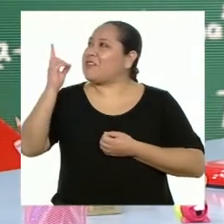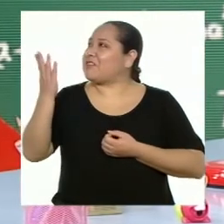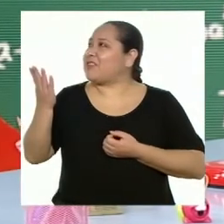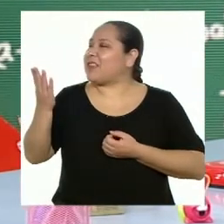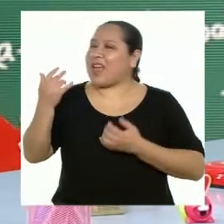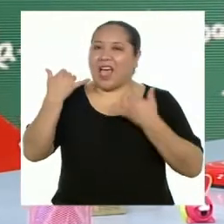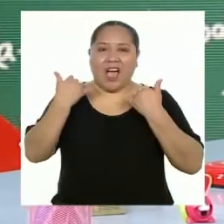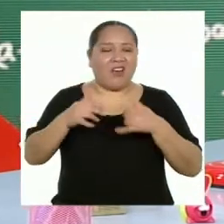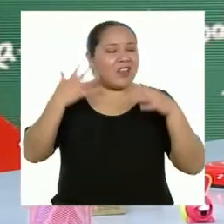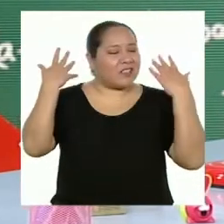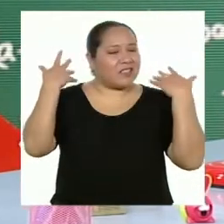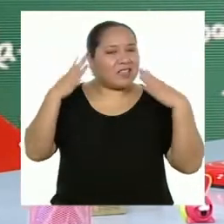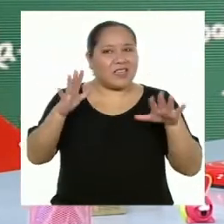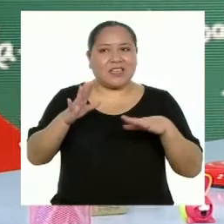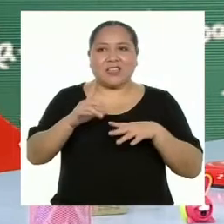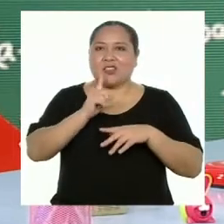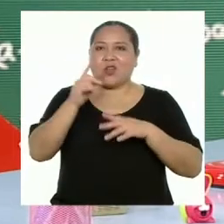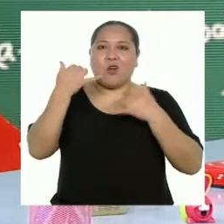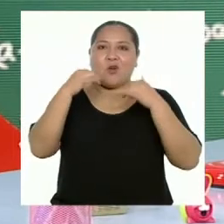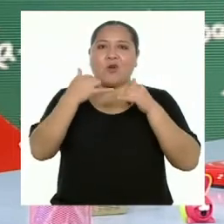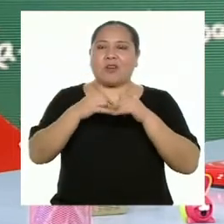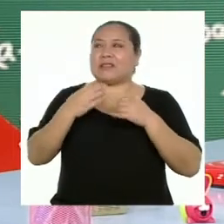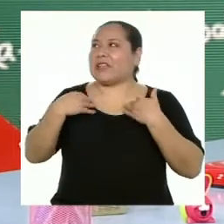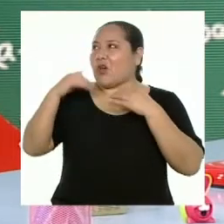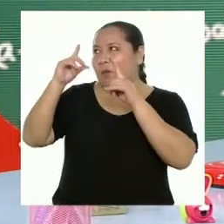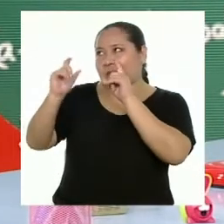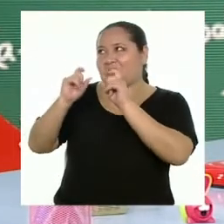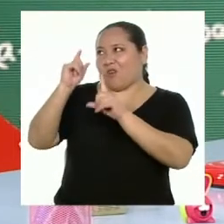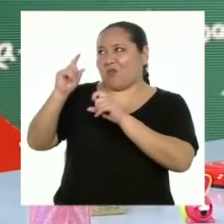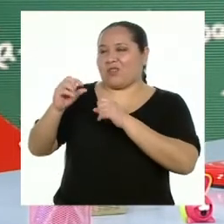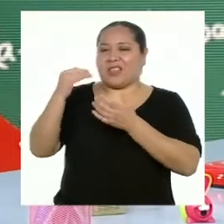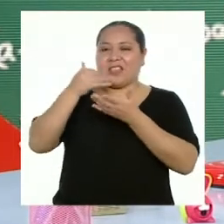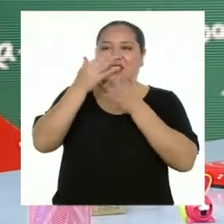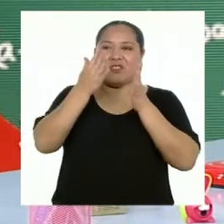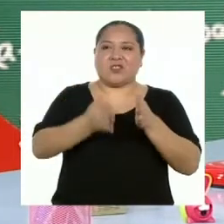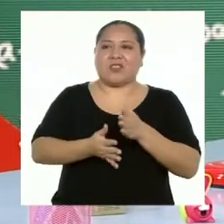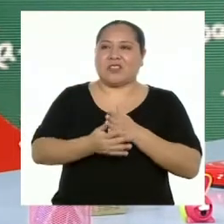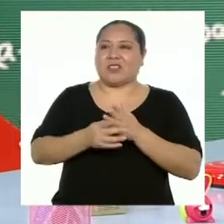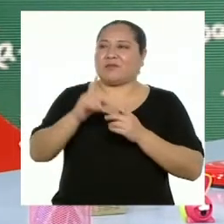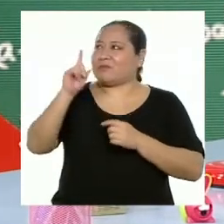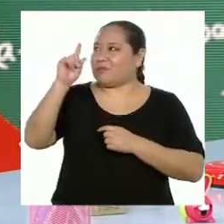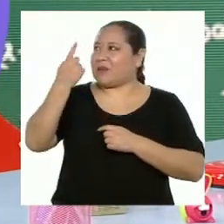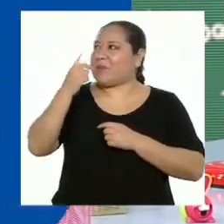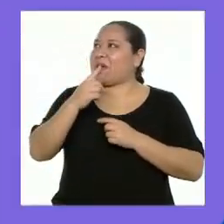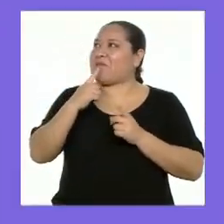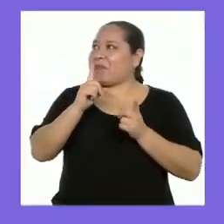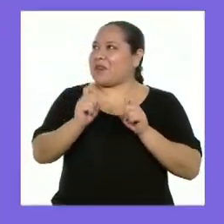Profesora, ahora sí, en vez de jugar, tengo un par de preguntas de los estudiantes. Va la primera.